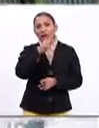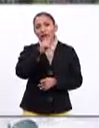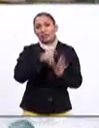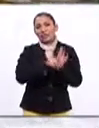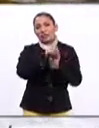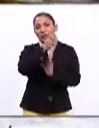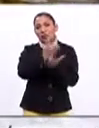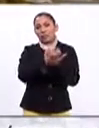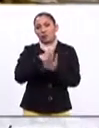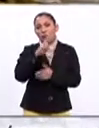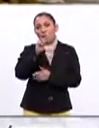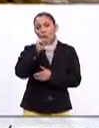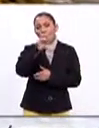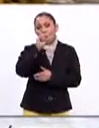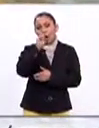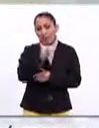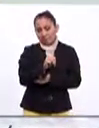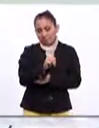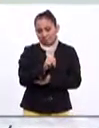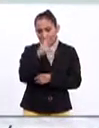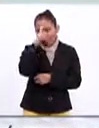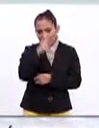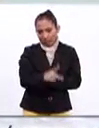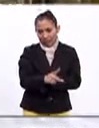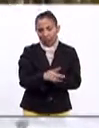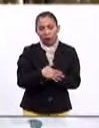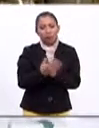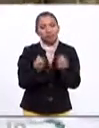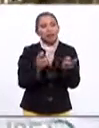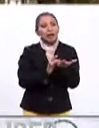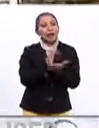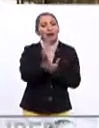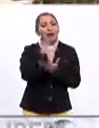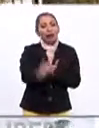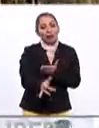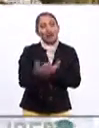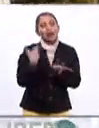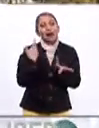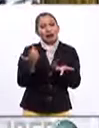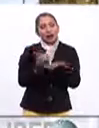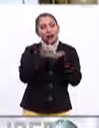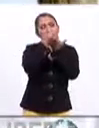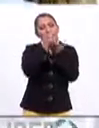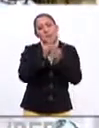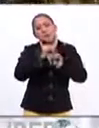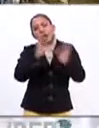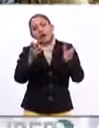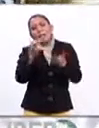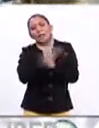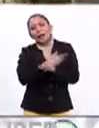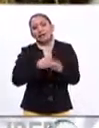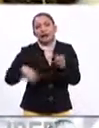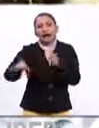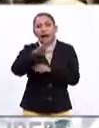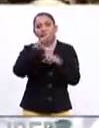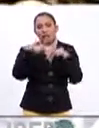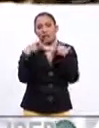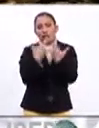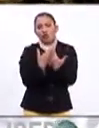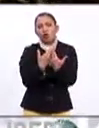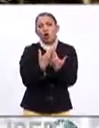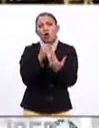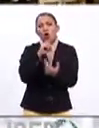Departamento de Economía de la Universidad Autónoma Metropolitana de México, le agradecemos mucho que nos haya ayudado a entender lo que está sucediendo en esta